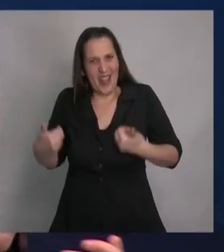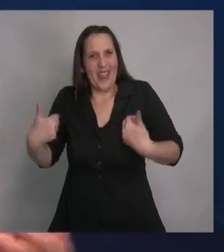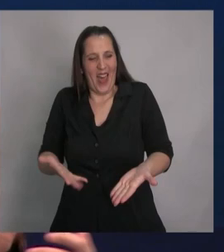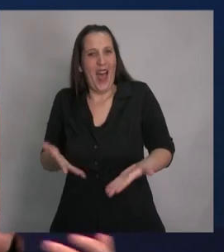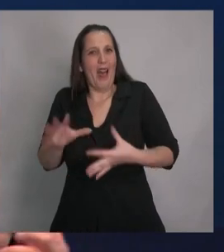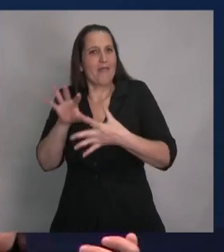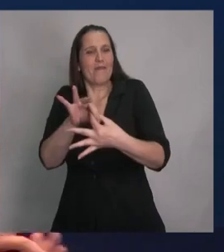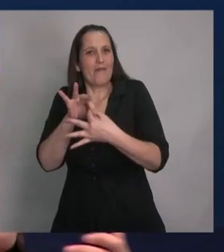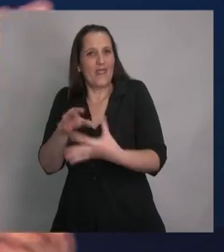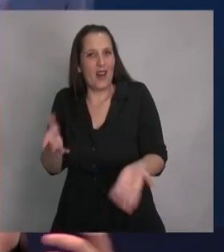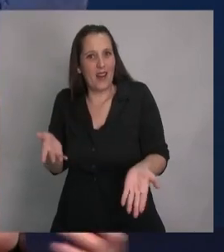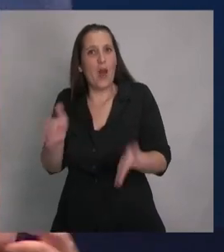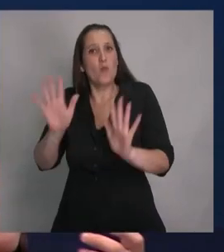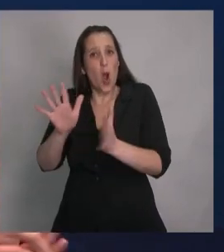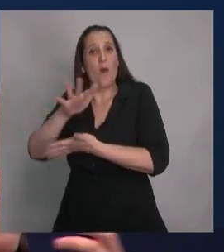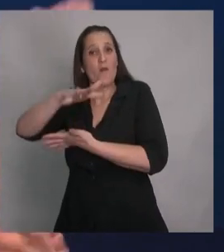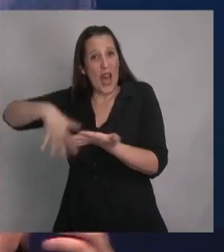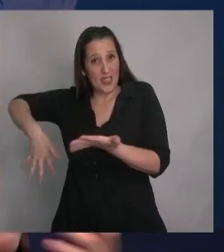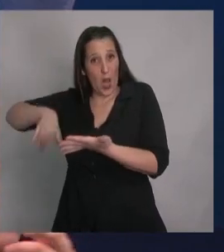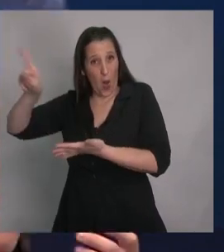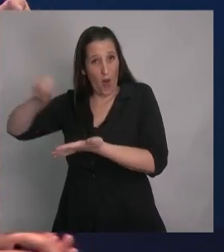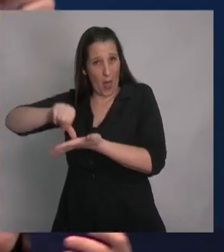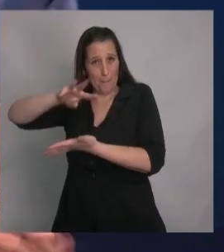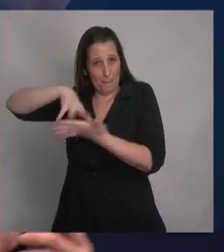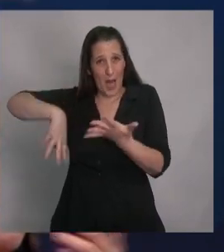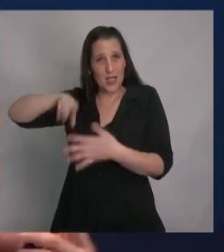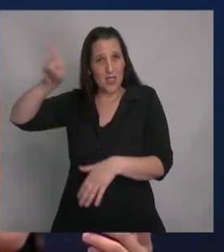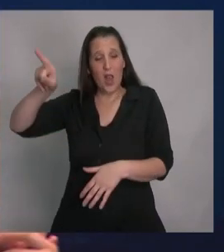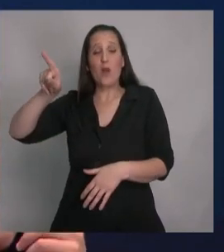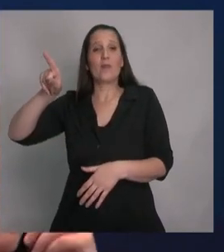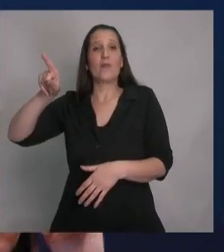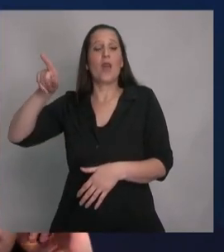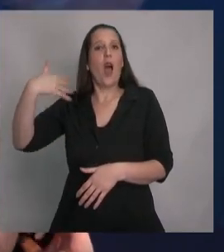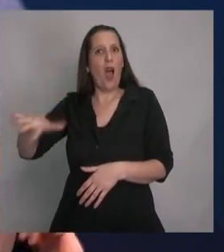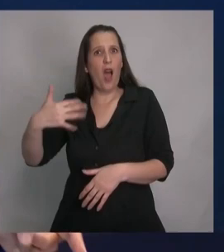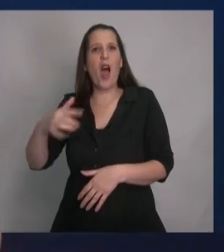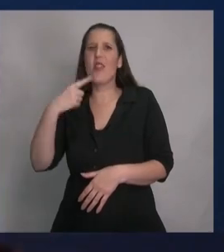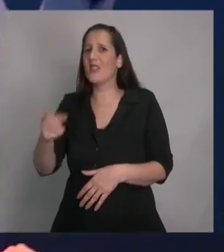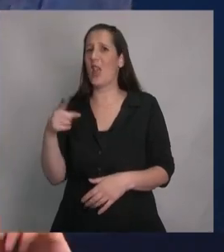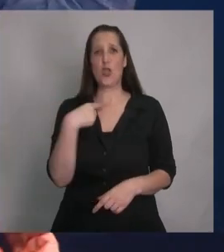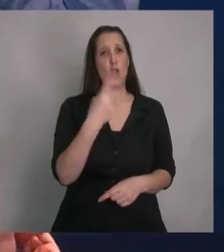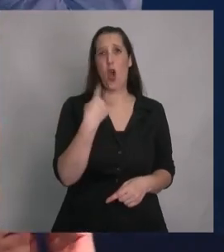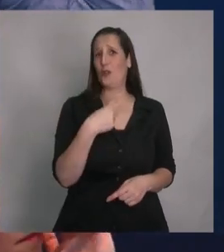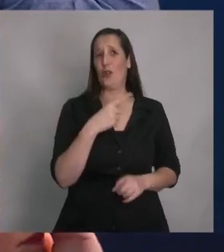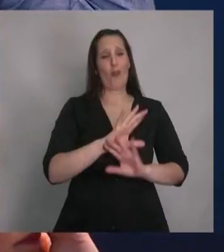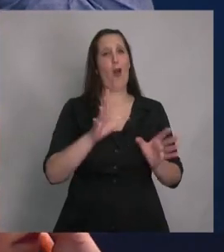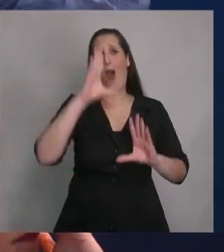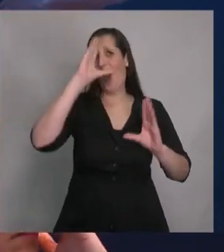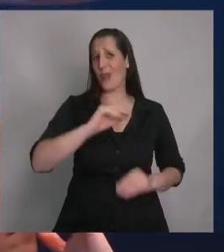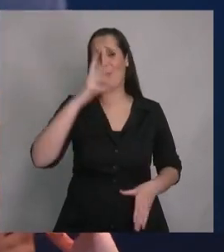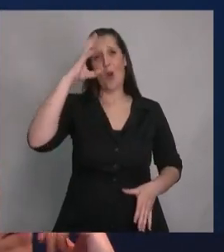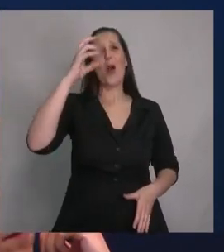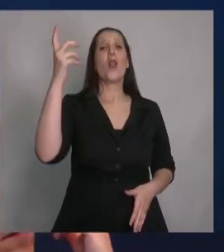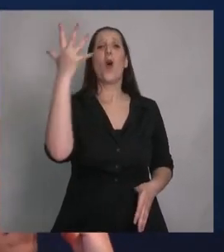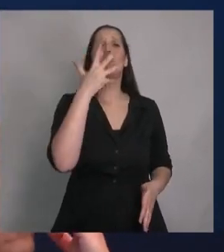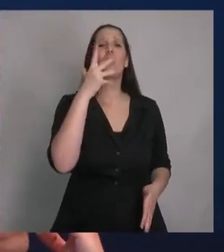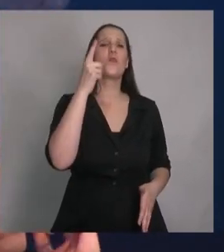se levantó para decir que nosotros no nos olvidamos de Mariel Franco, que nosotros no nos olvidamos de